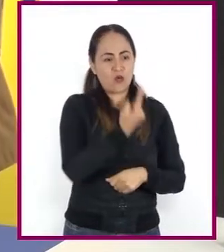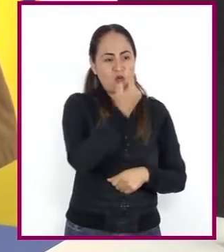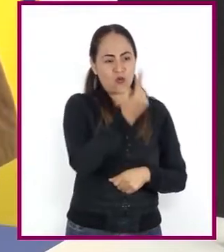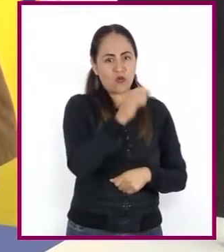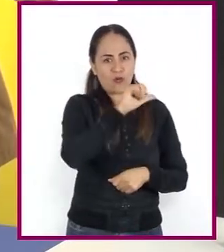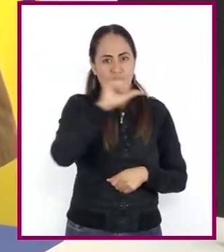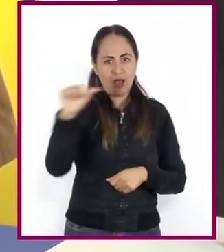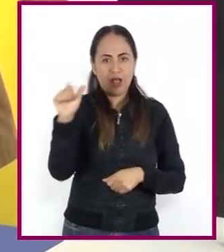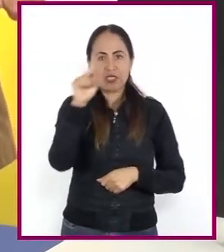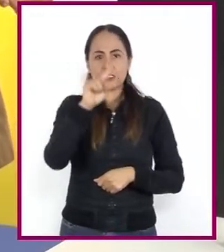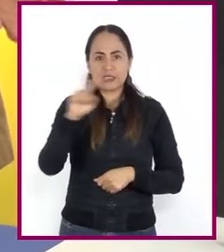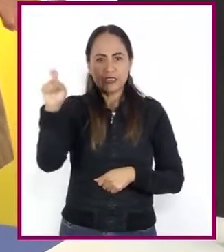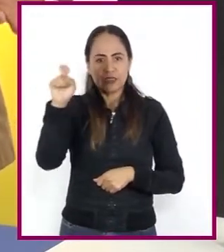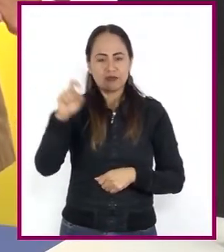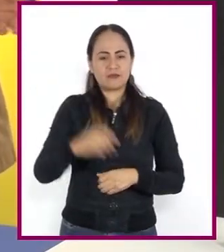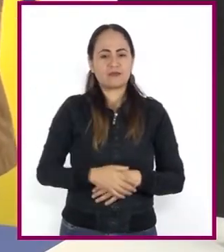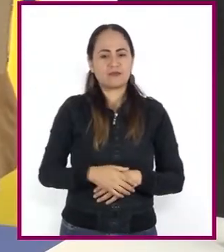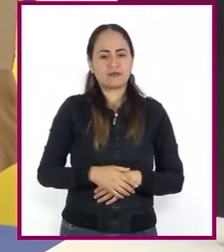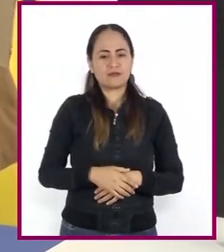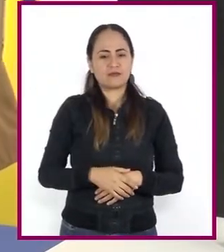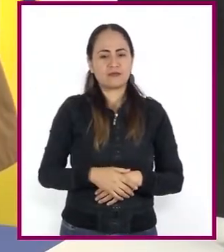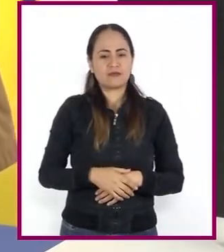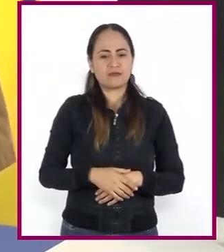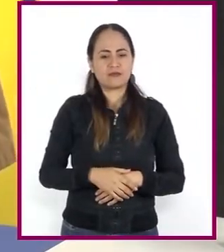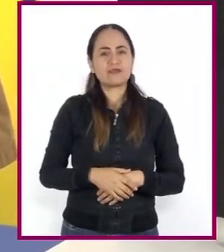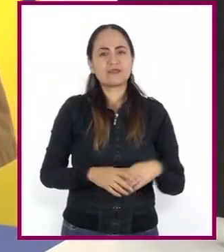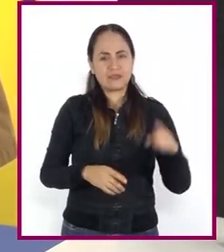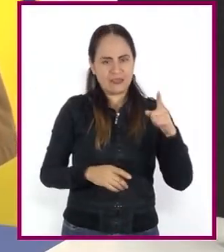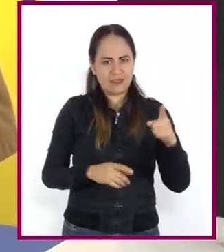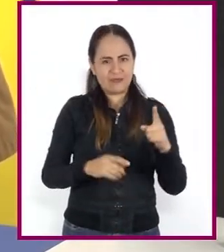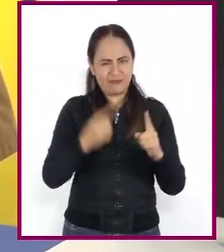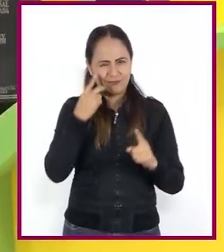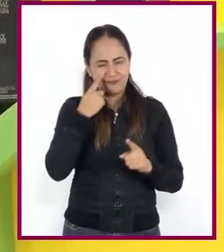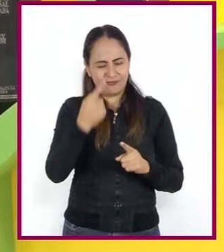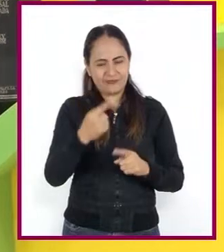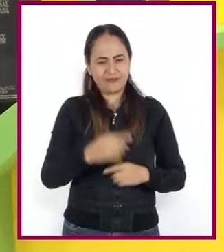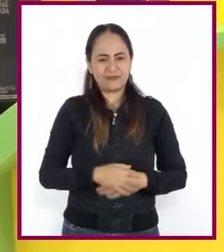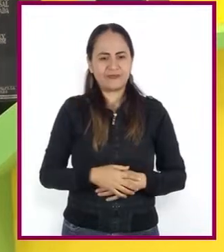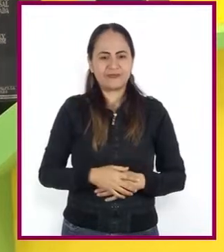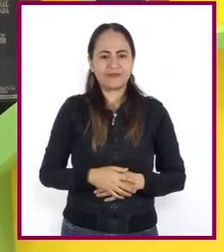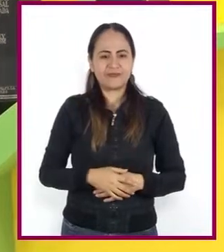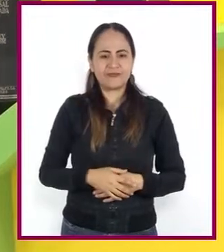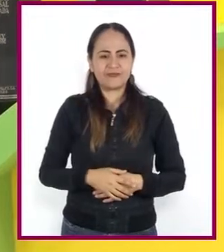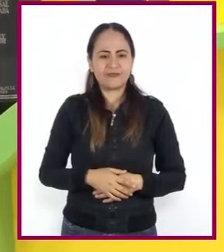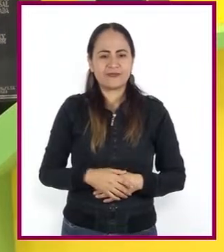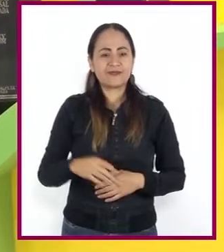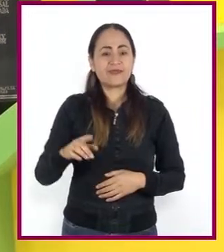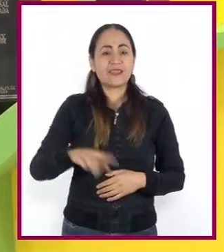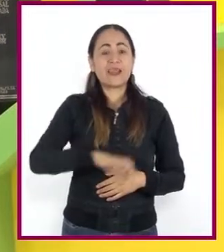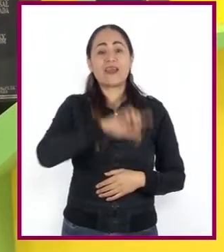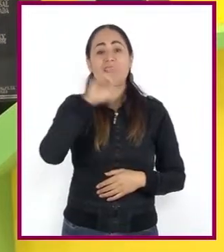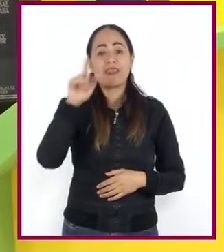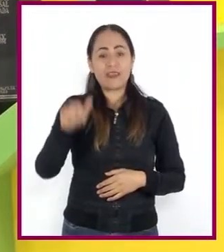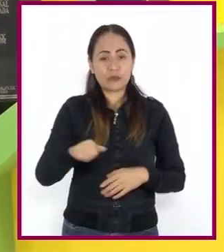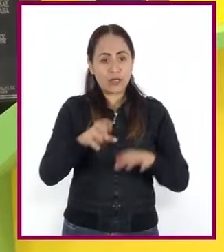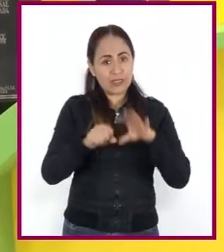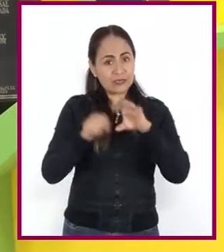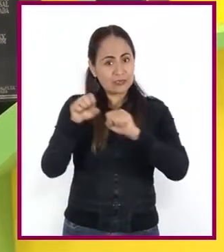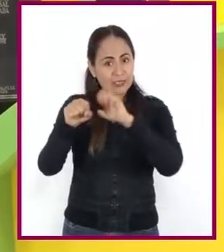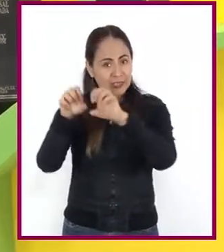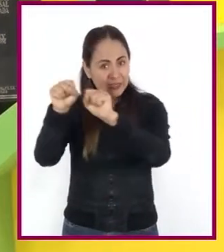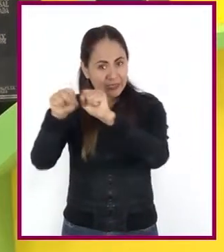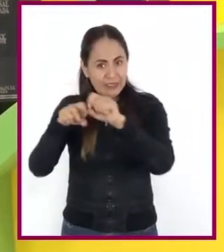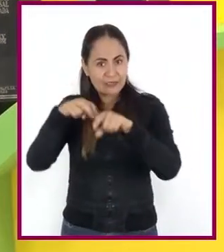100 en la parte inferior izquierda del tablero. Finalmente, dibujaremos escaleras y